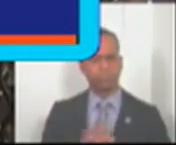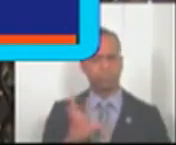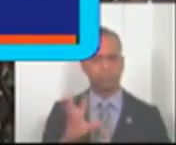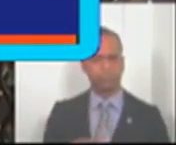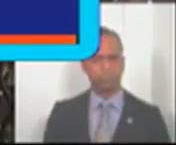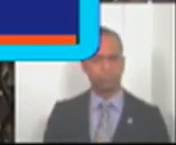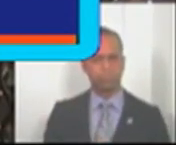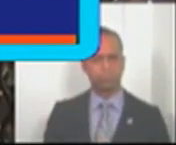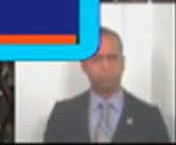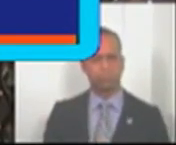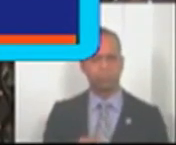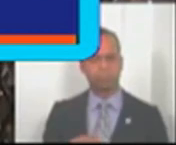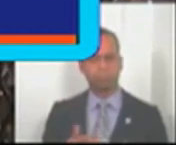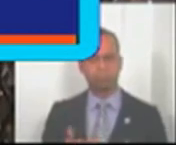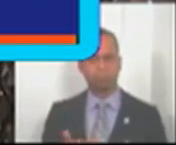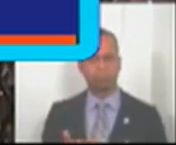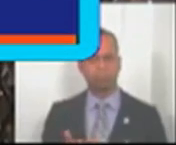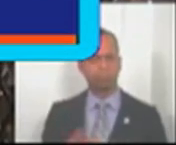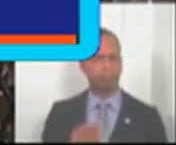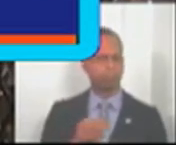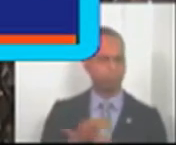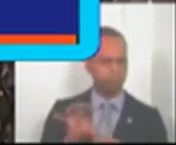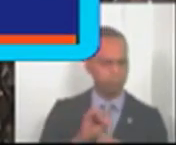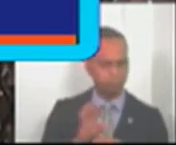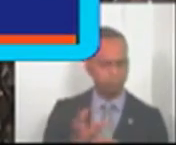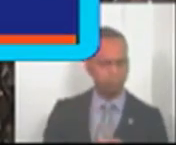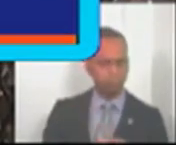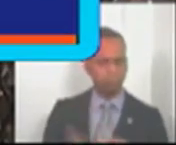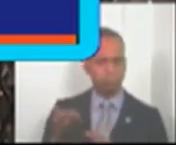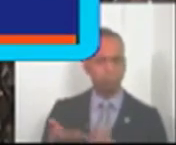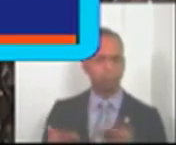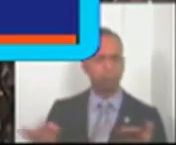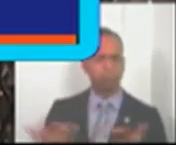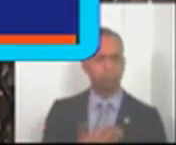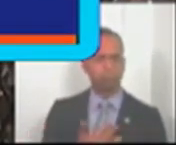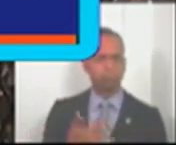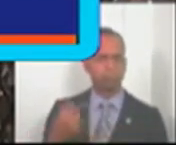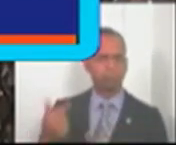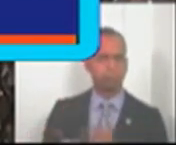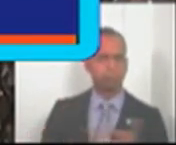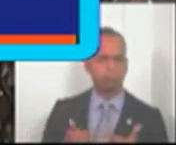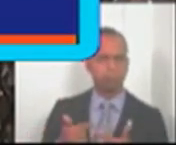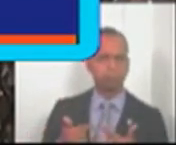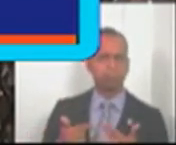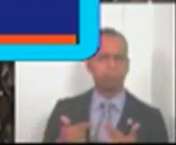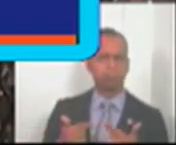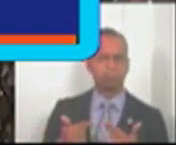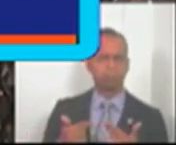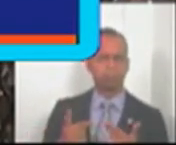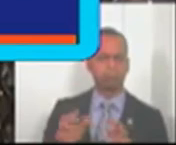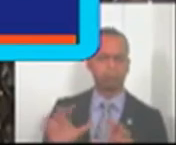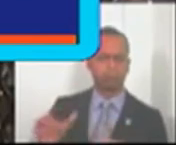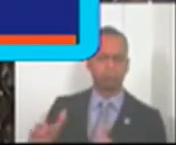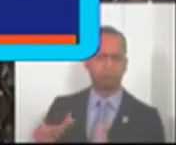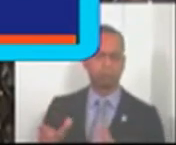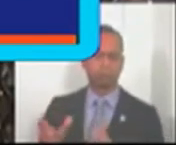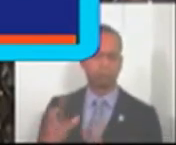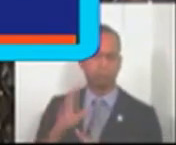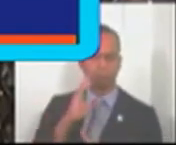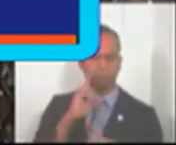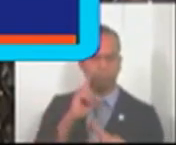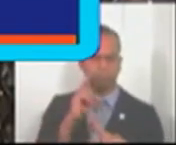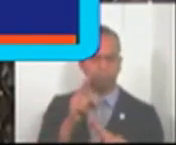perspectiva, qué consejo da a las nuevas generaciones de cara a